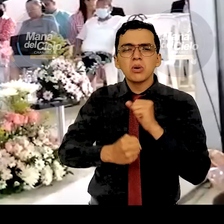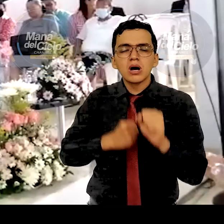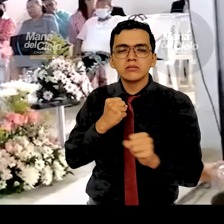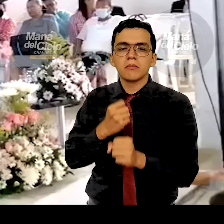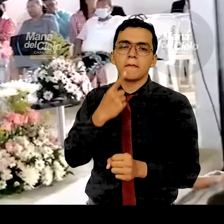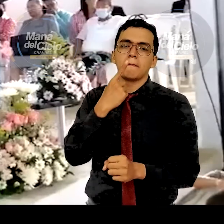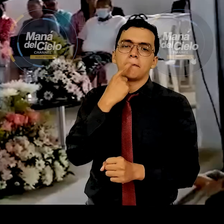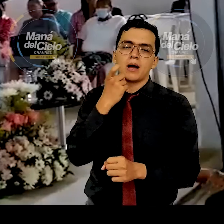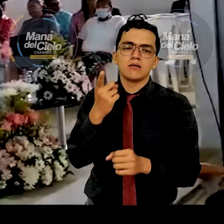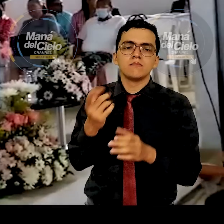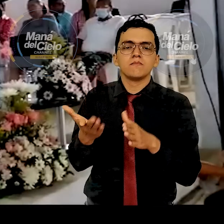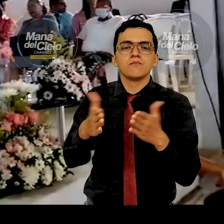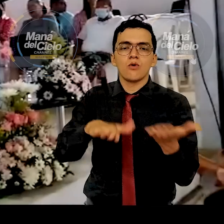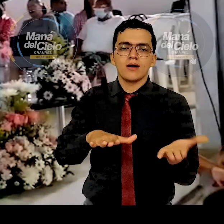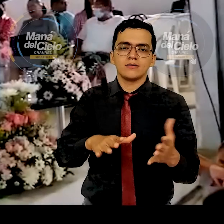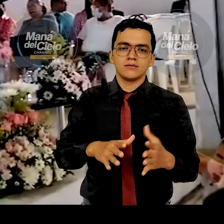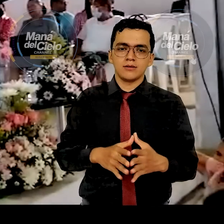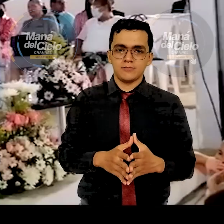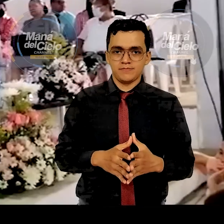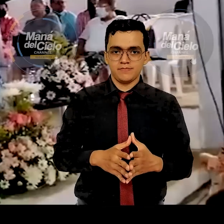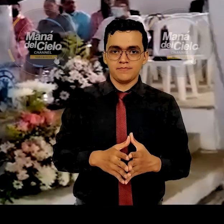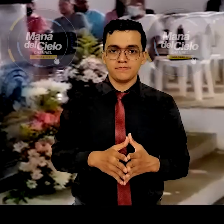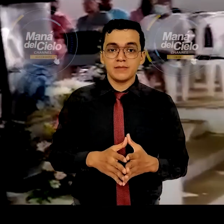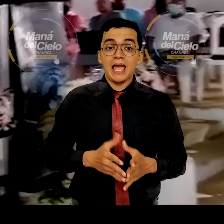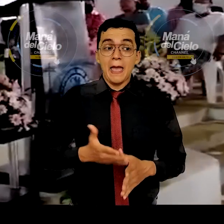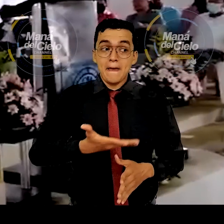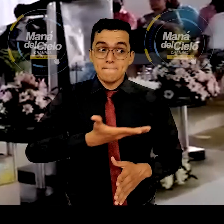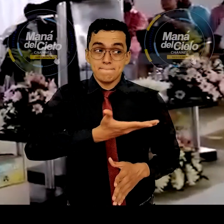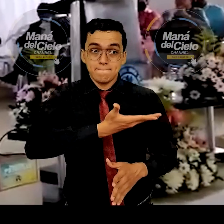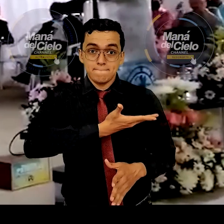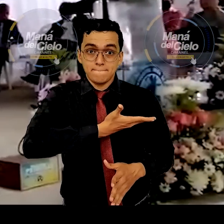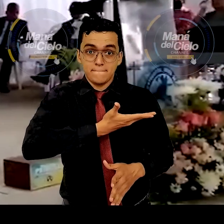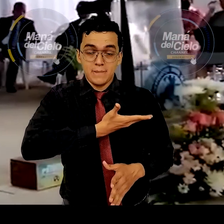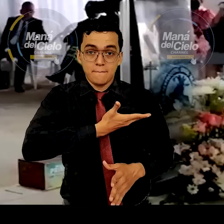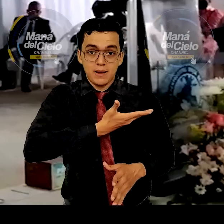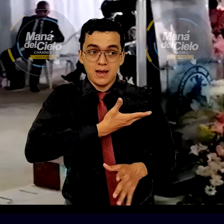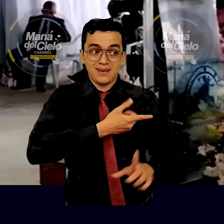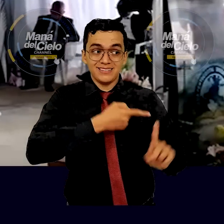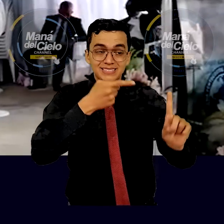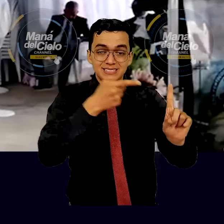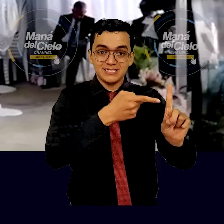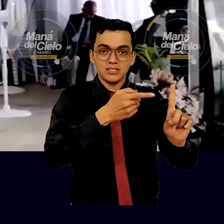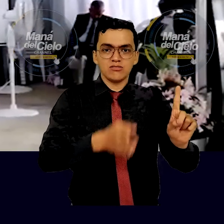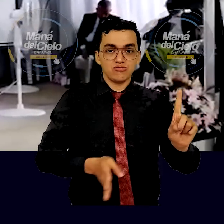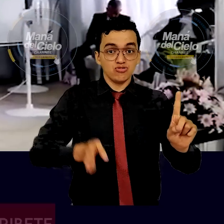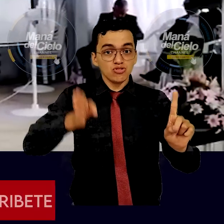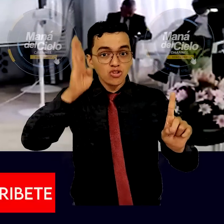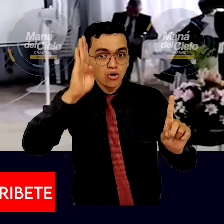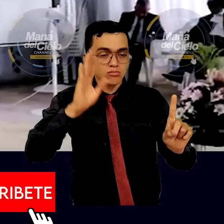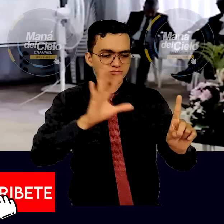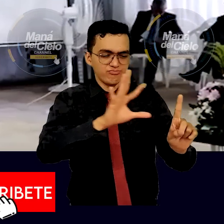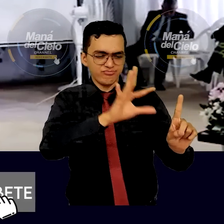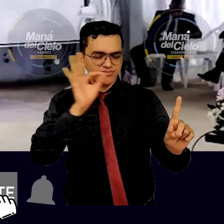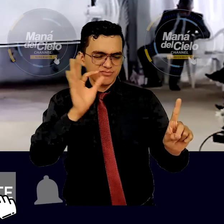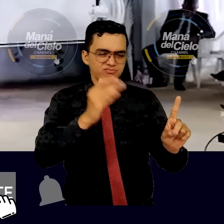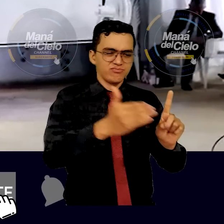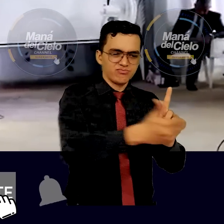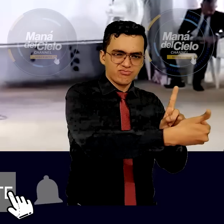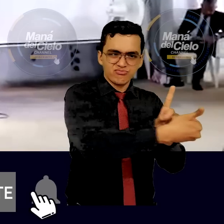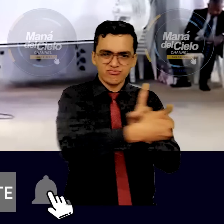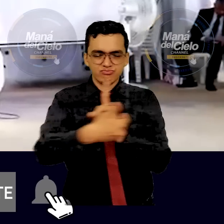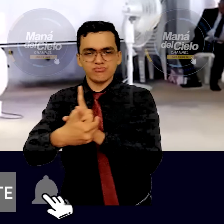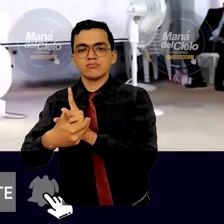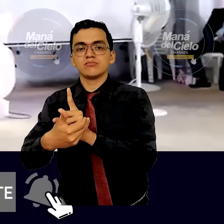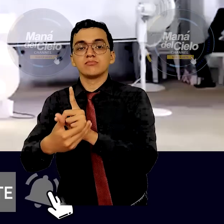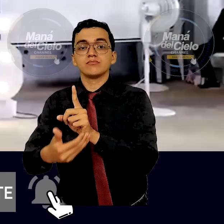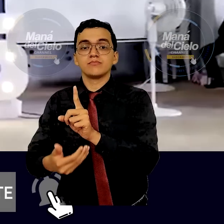Entonces Dios cogió a esa señora. Estaba jovencito. Usted me le compra los juguetes a ese niño. Y ella me compró los juguetes.